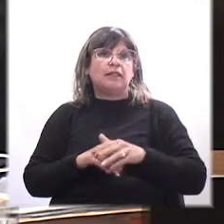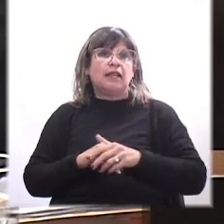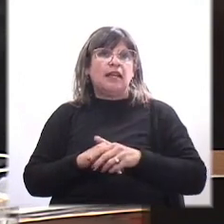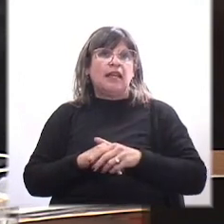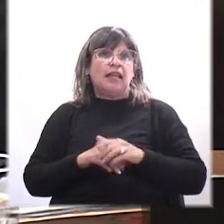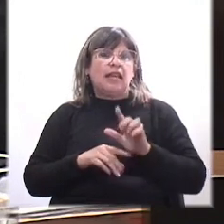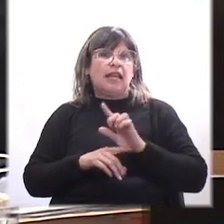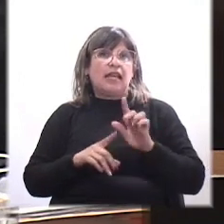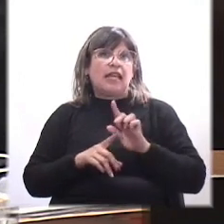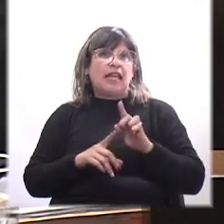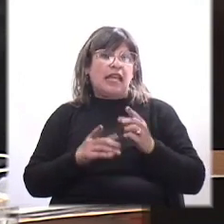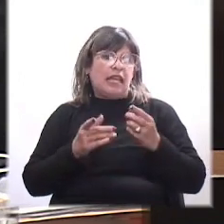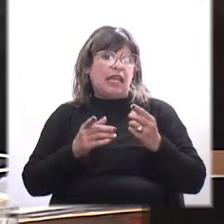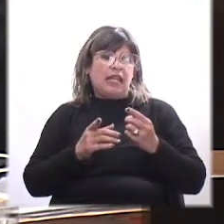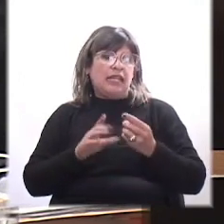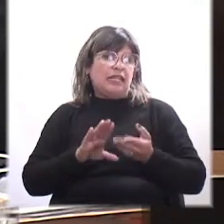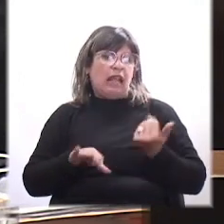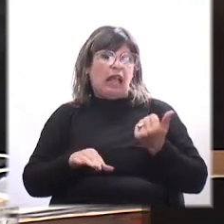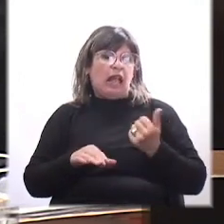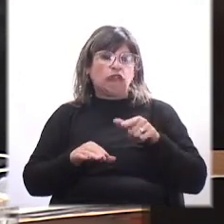fue descalificada al inicio y que fue